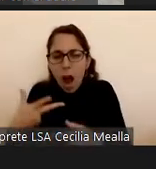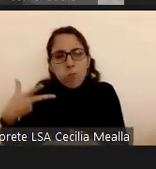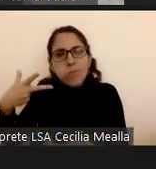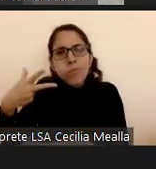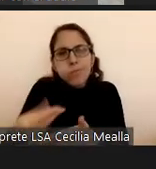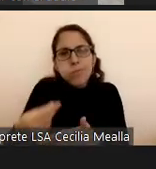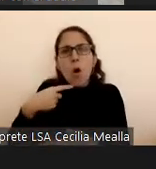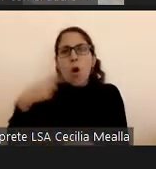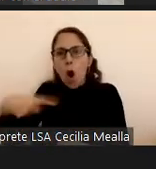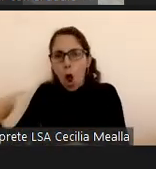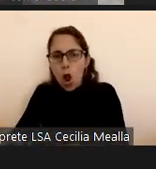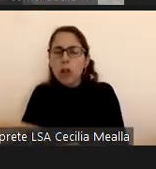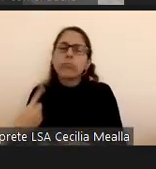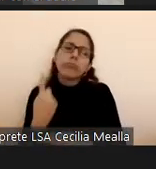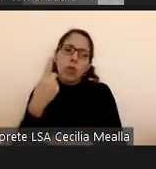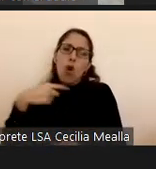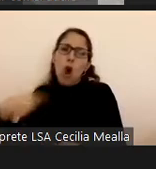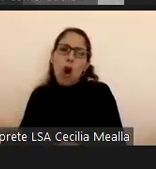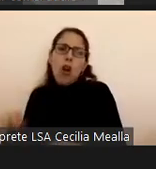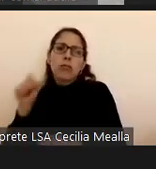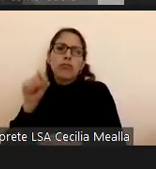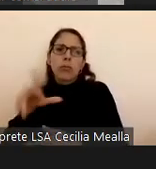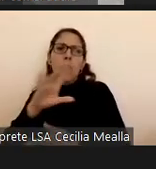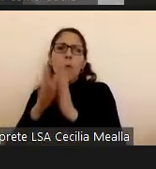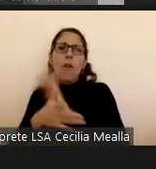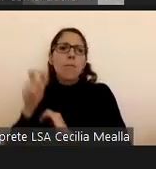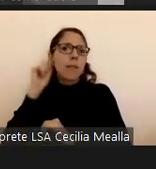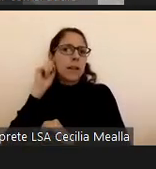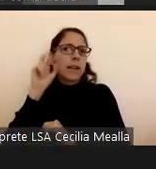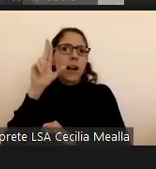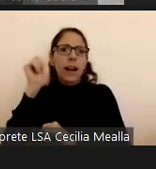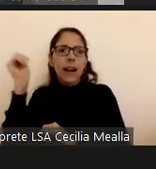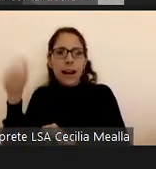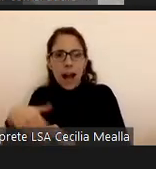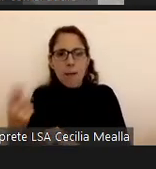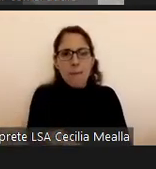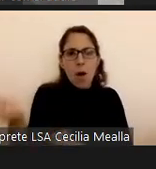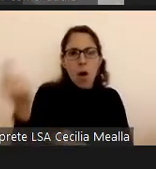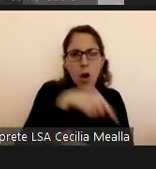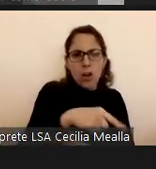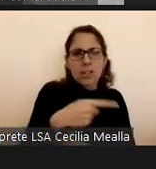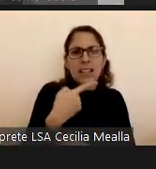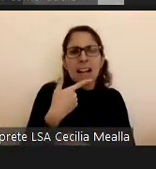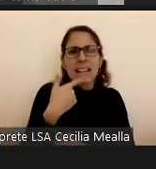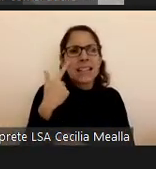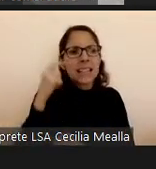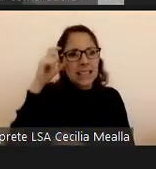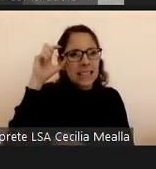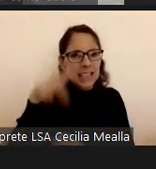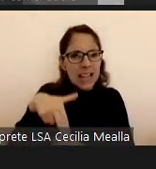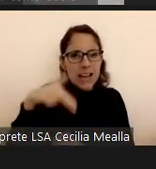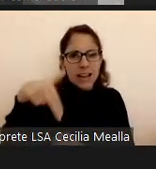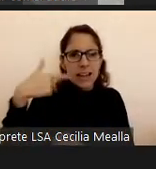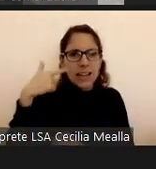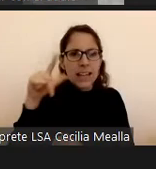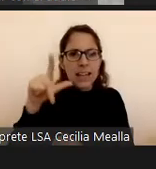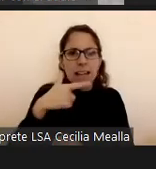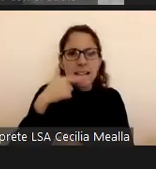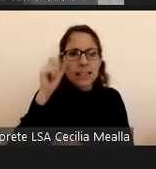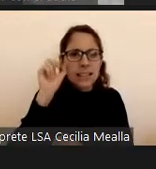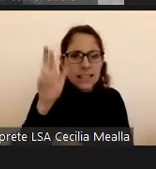de Gram, hablamos de la coloración de Ciel-Nielsen en específico, pero si las tenemos